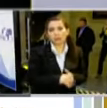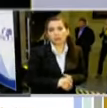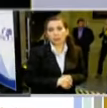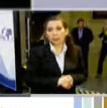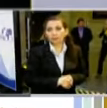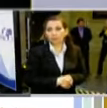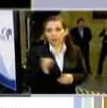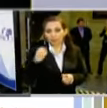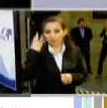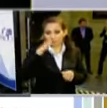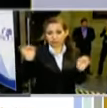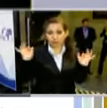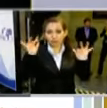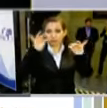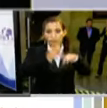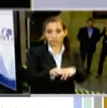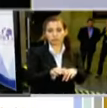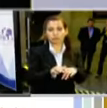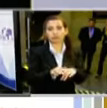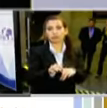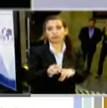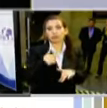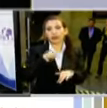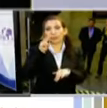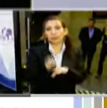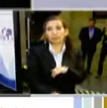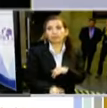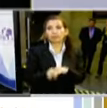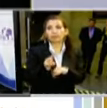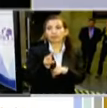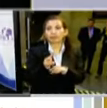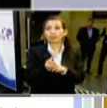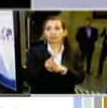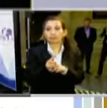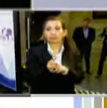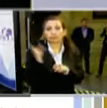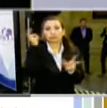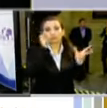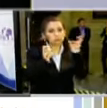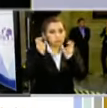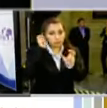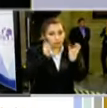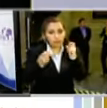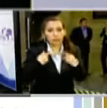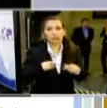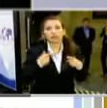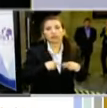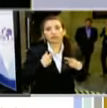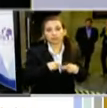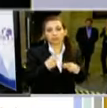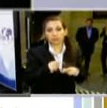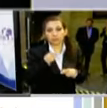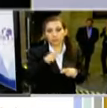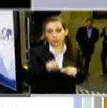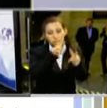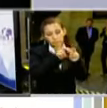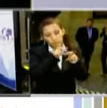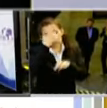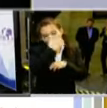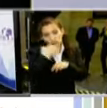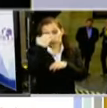del seminario o del foro, y en el que verdaderamente escuchar a quienes hacen, dictan, analizan y